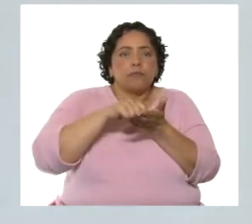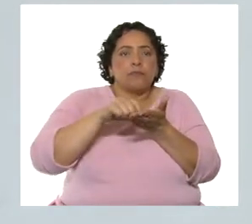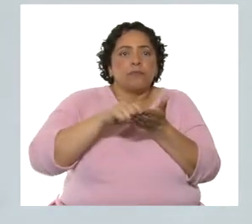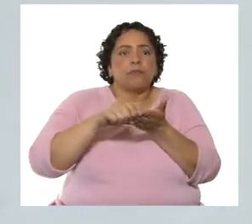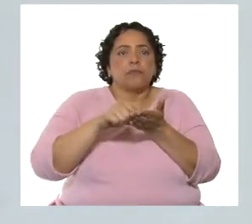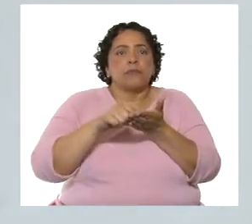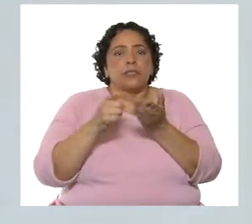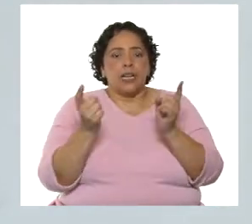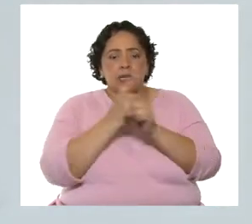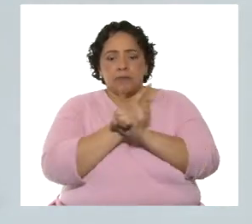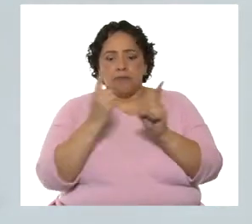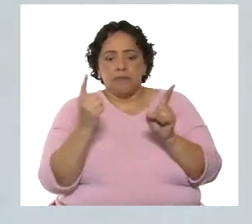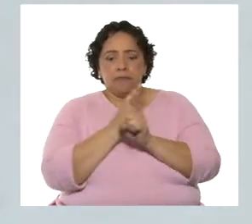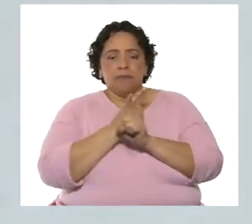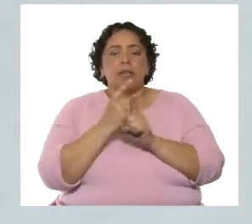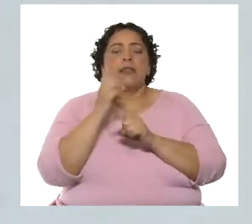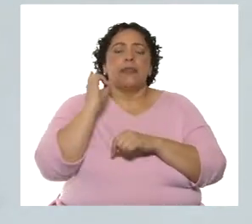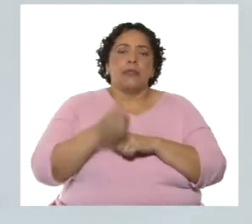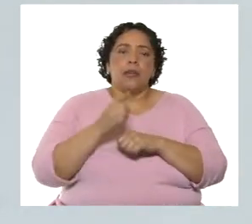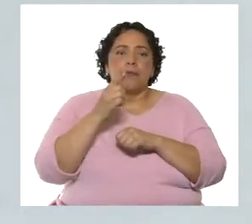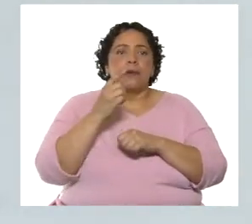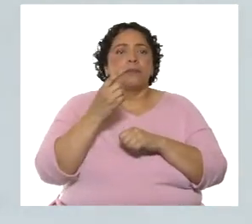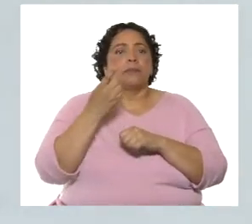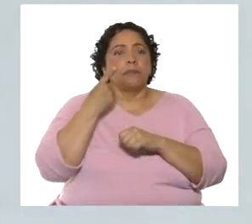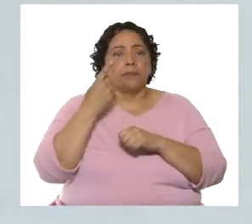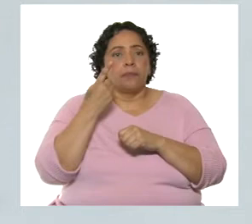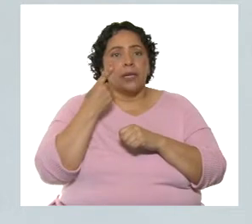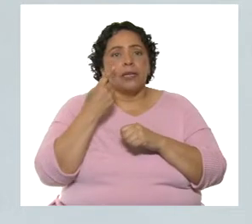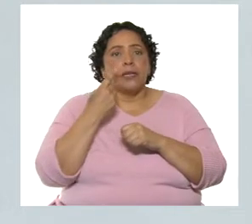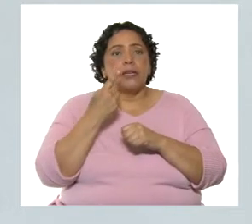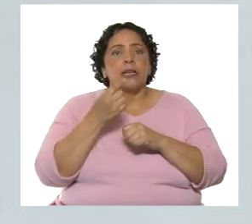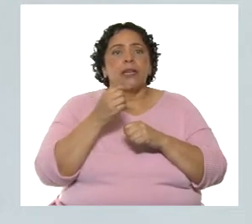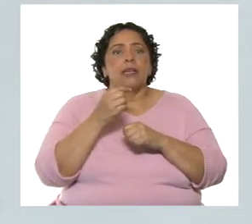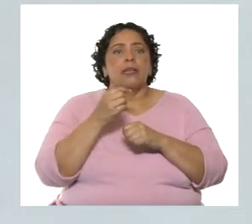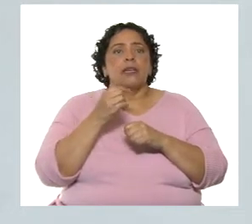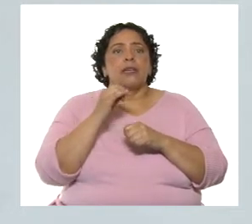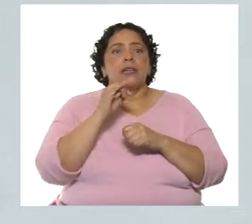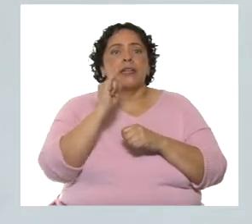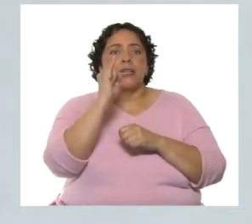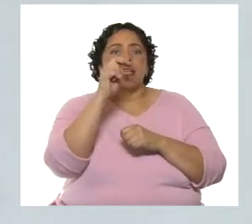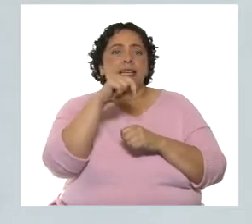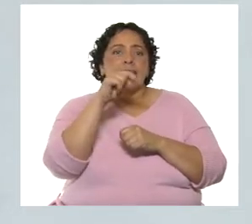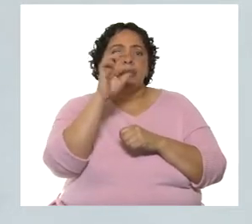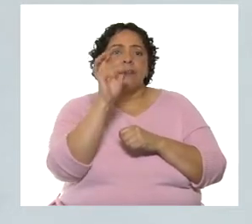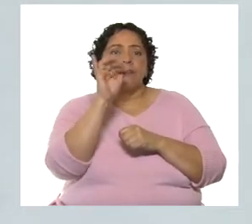de conjugaciones, tenemos que tomar en cuenta también el infinitivo,